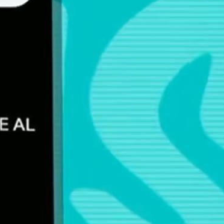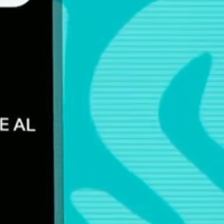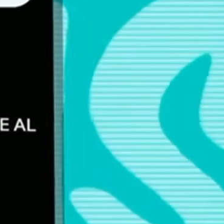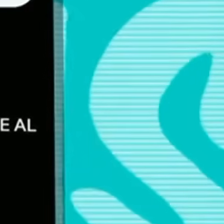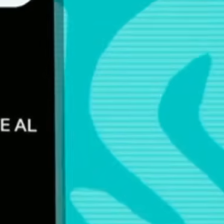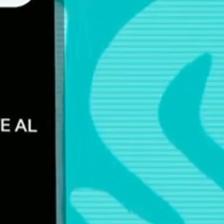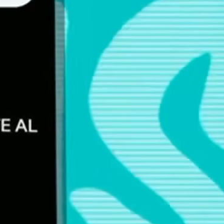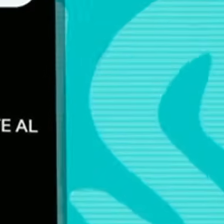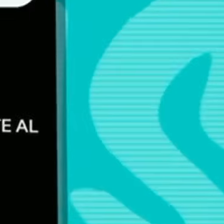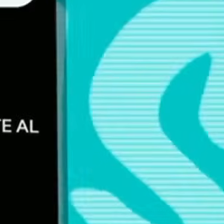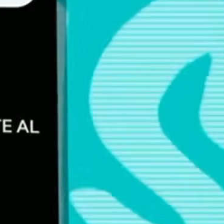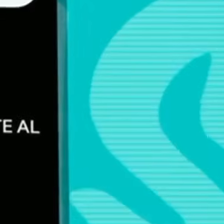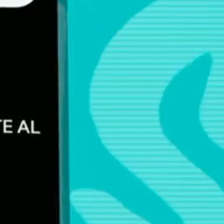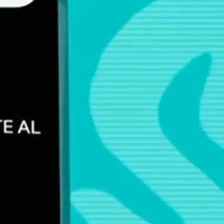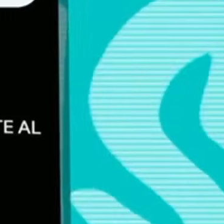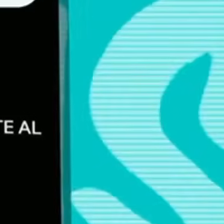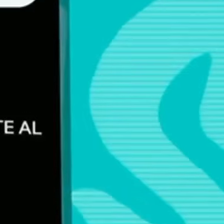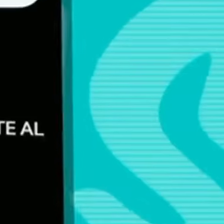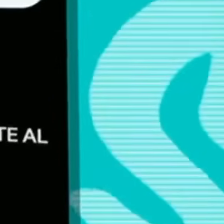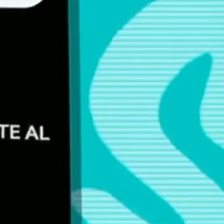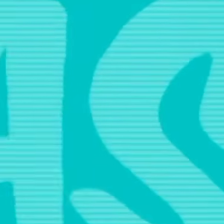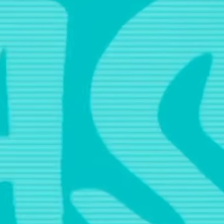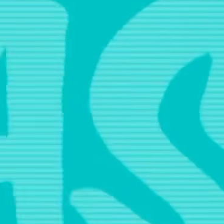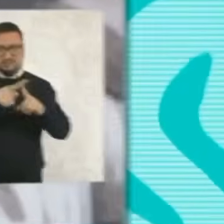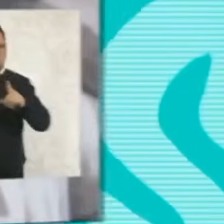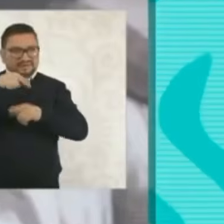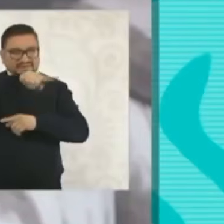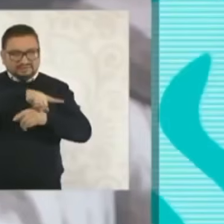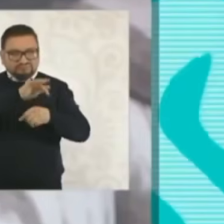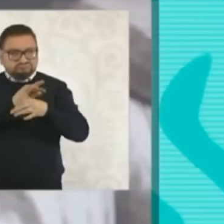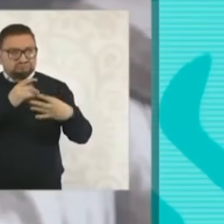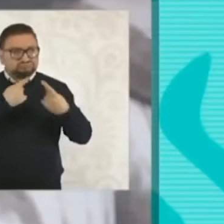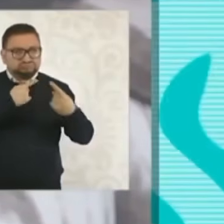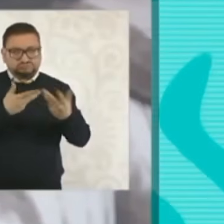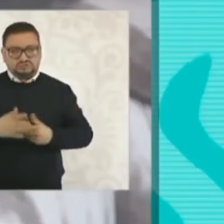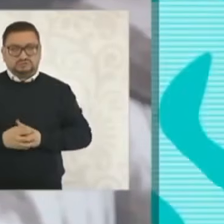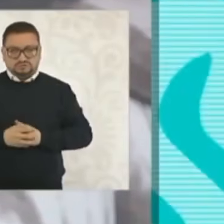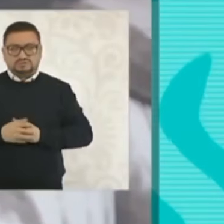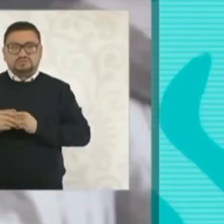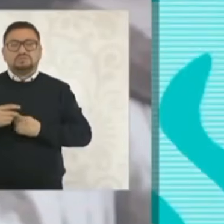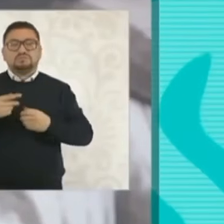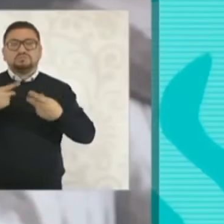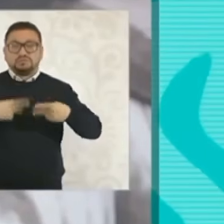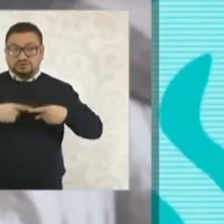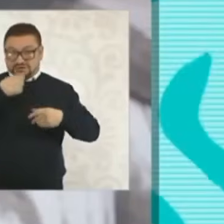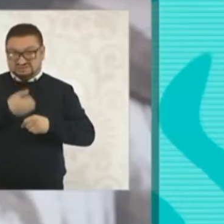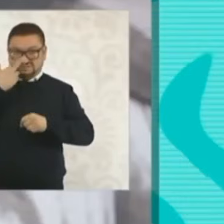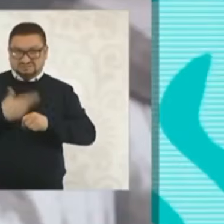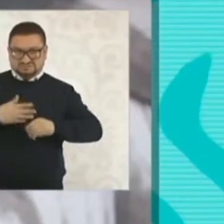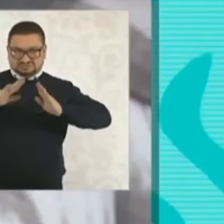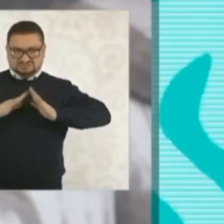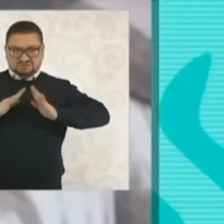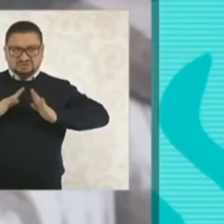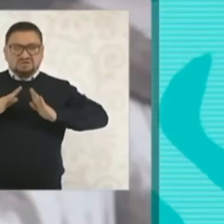crimen organizado no lanzó ninguna amenaza de ataque a la población. Además, durante las jornadas del 22 y 23 de febrero, no se